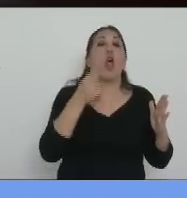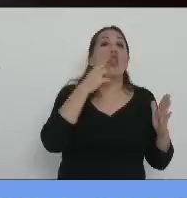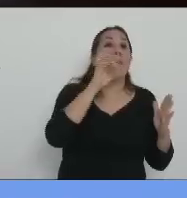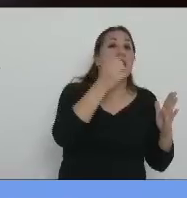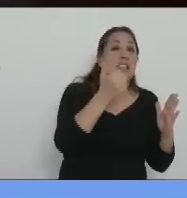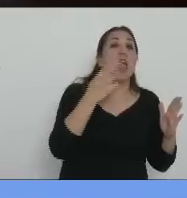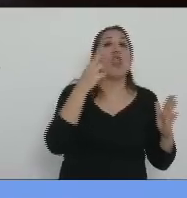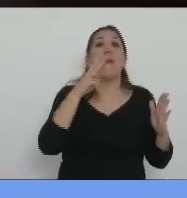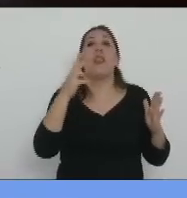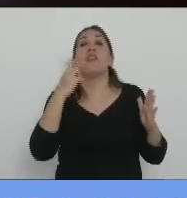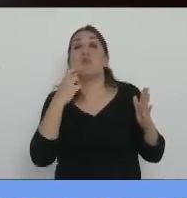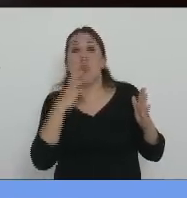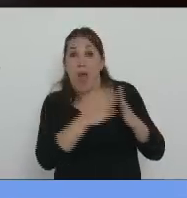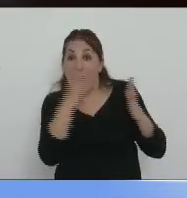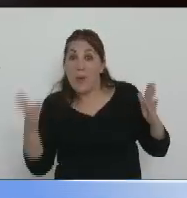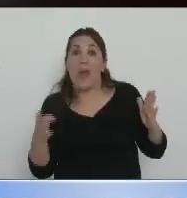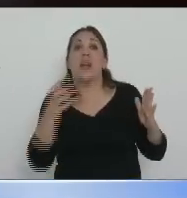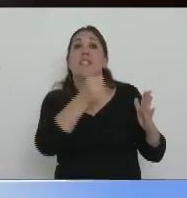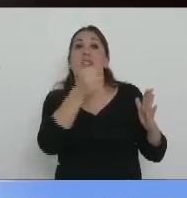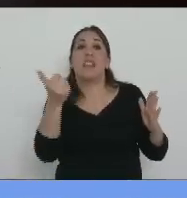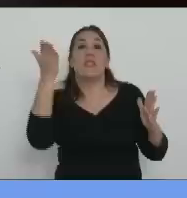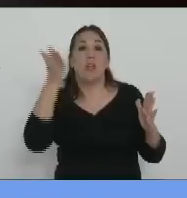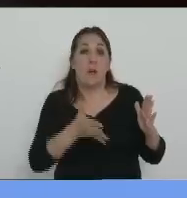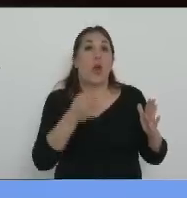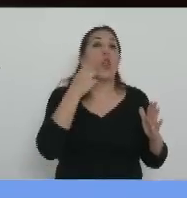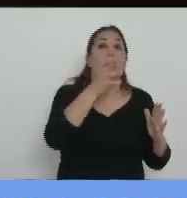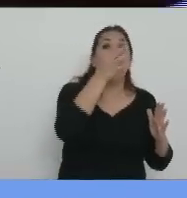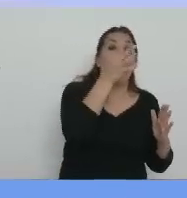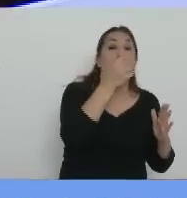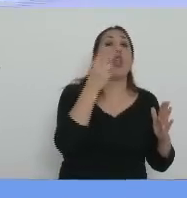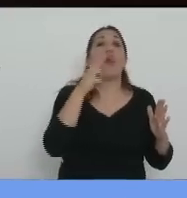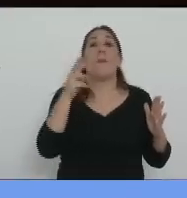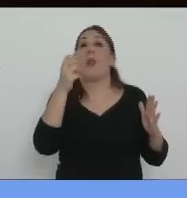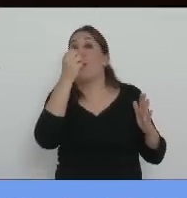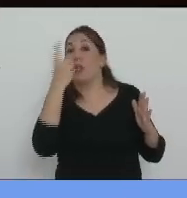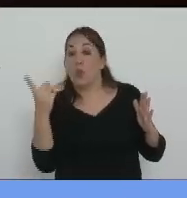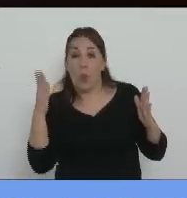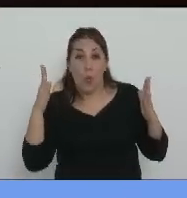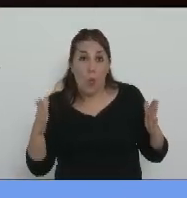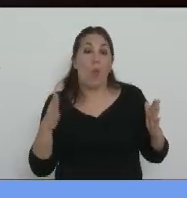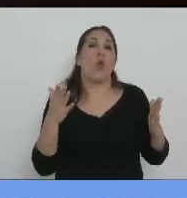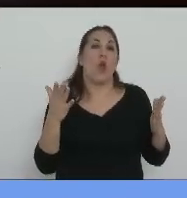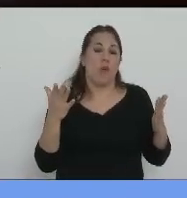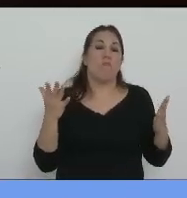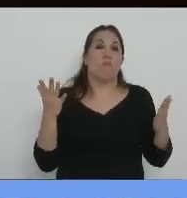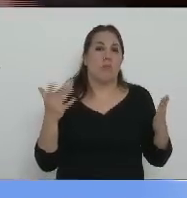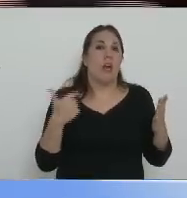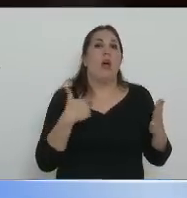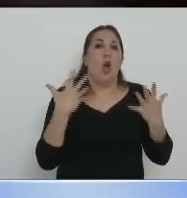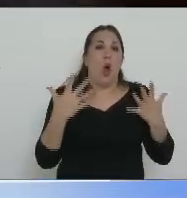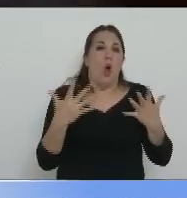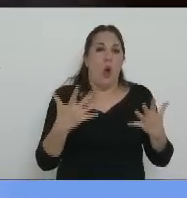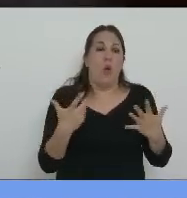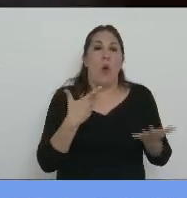66% 2020 2021 19 por ciento obviamente que a mí me hubiera gustado obviamente que estuviera